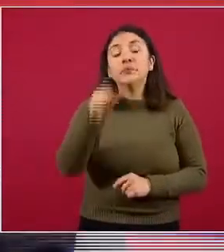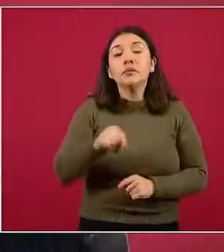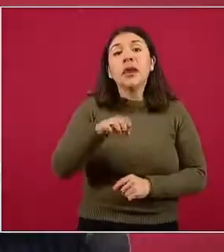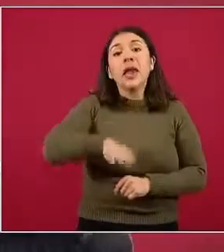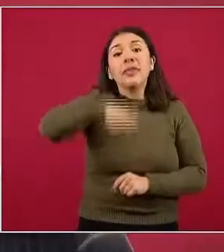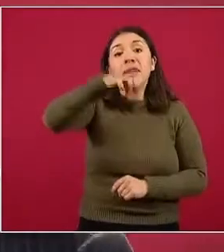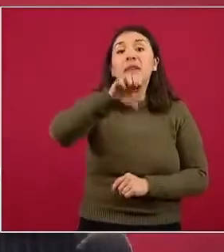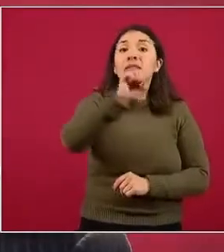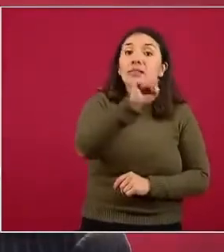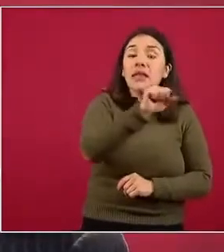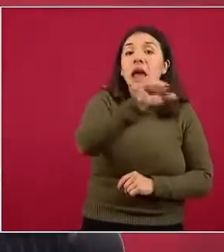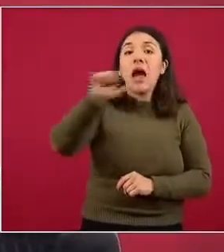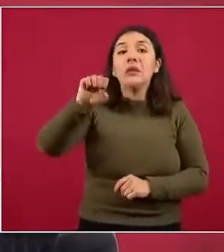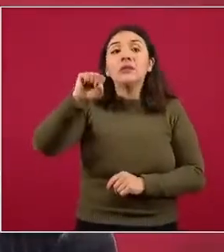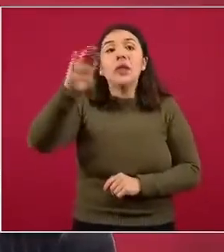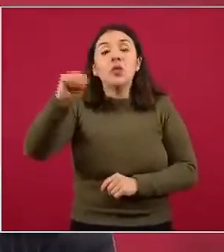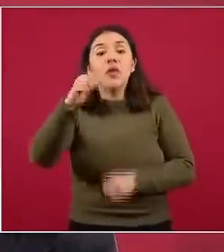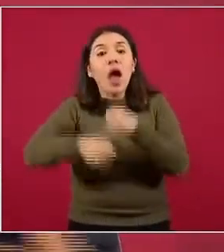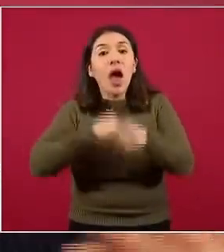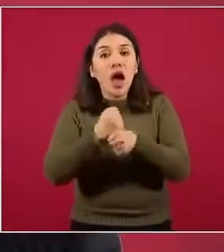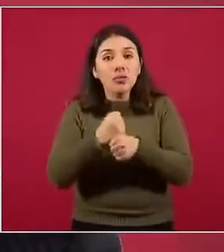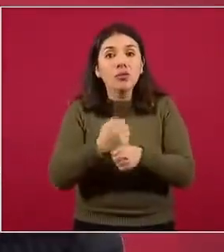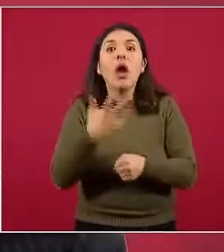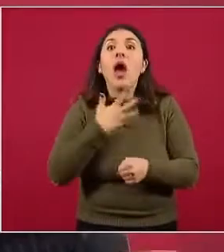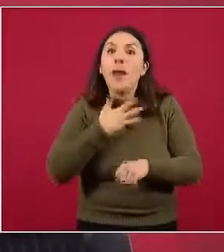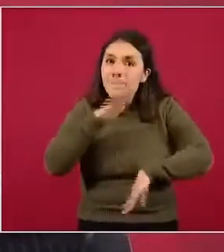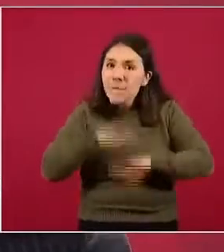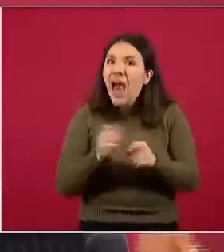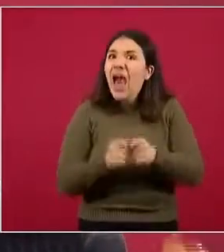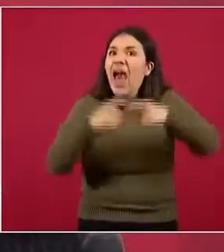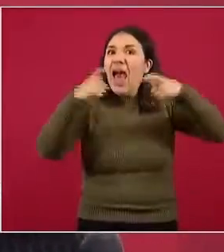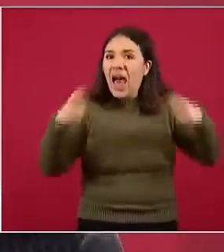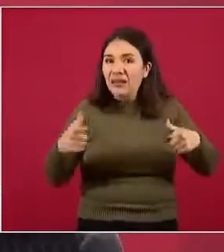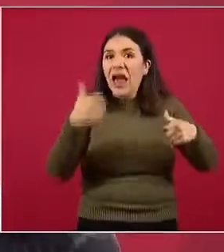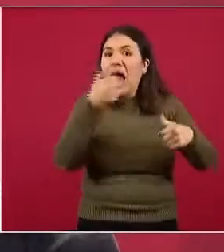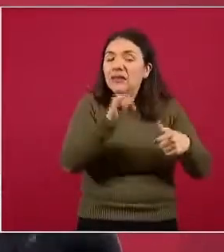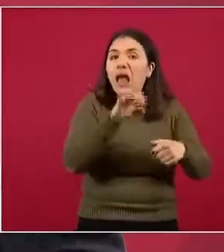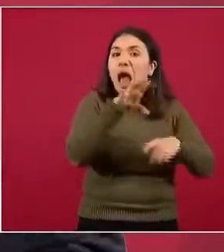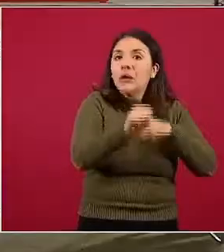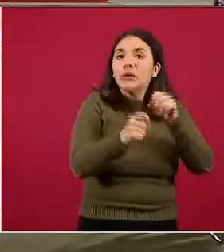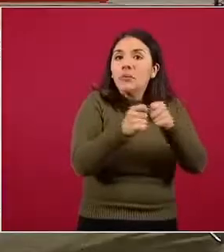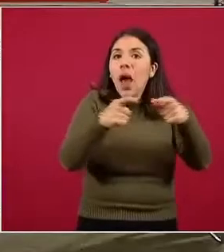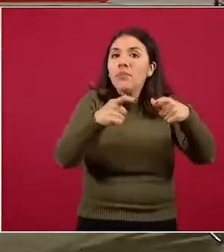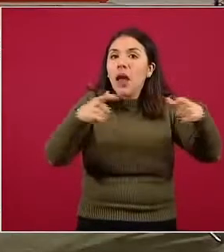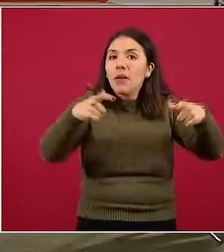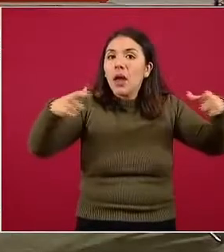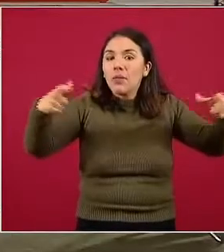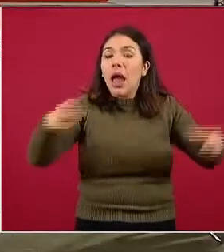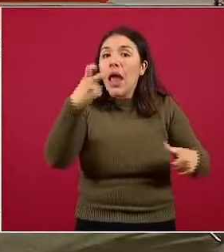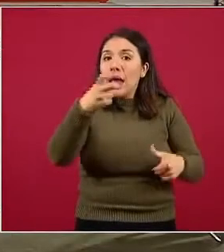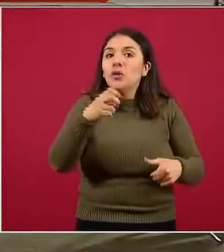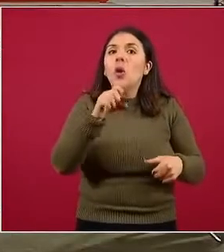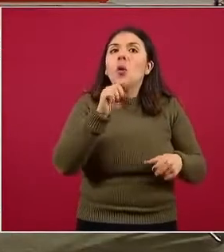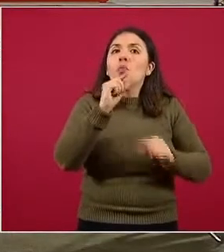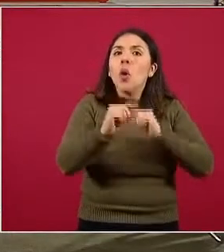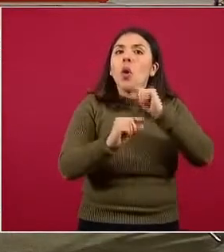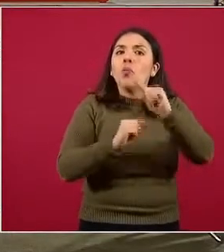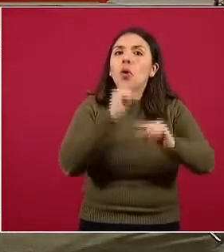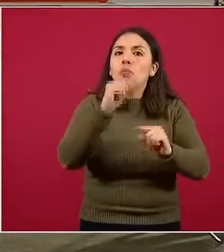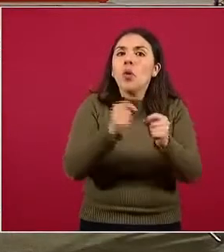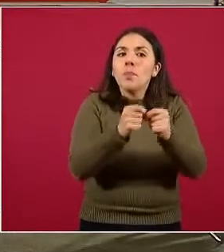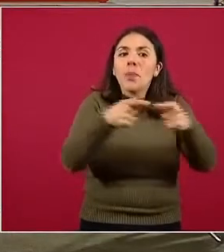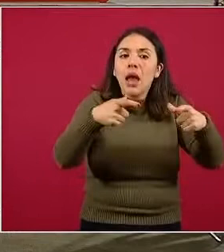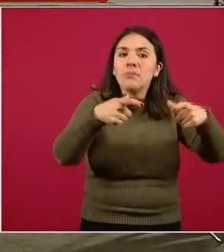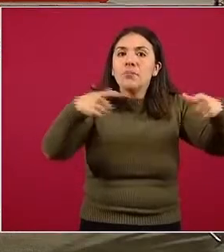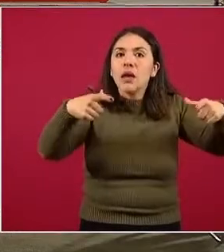personas de 60 a 69, que son todavía más, etcétera, etcétera. Y entonces voy cubriendo territorialmente el